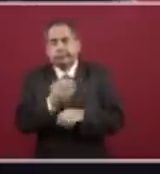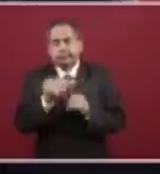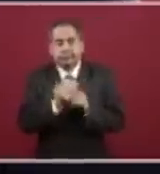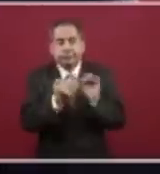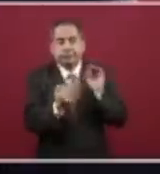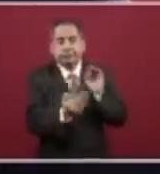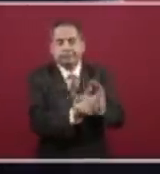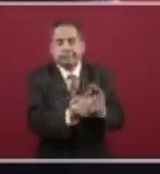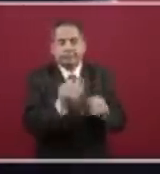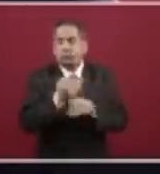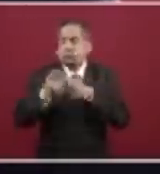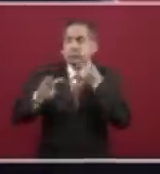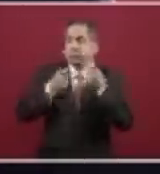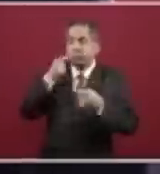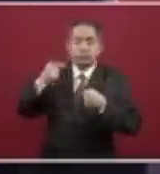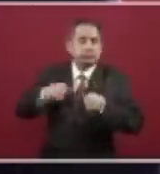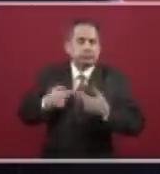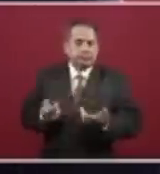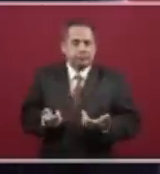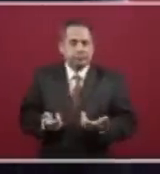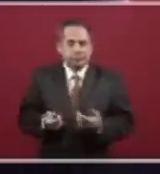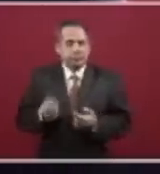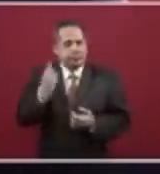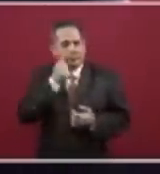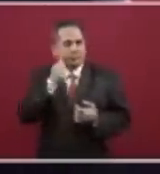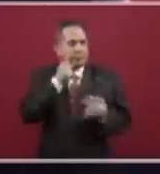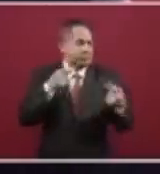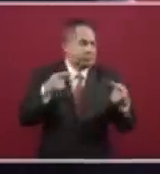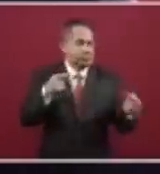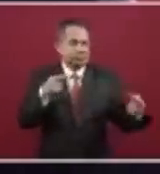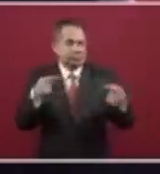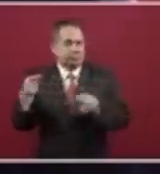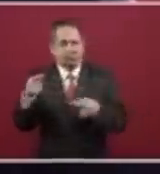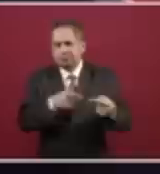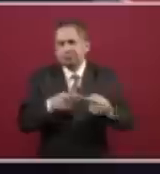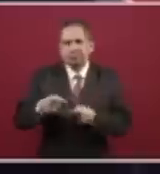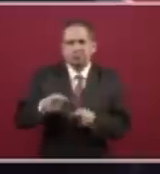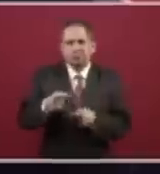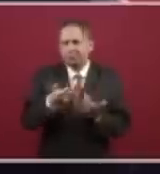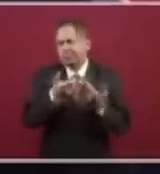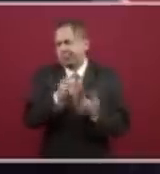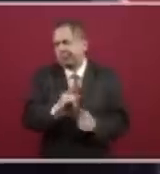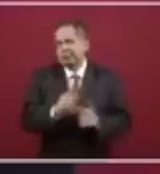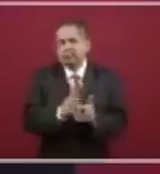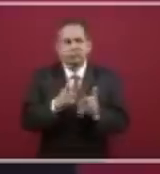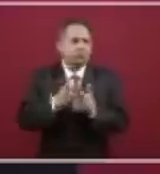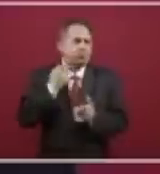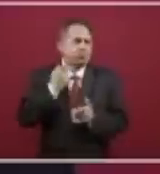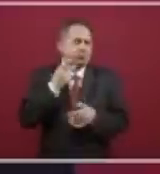ay confrontación política electoral